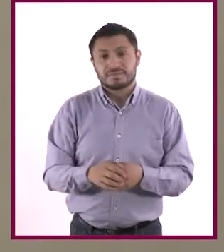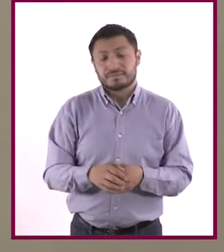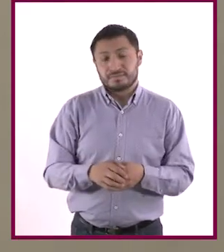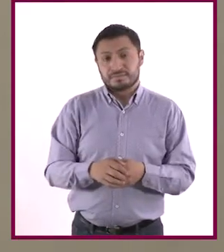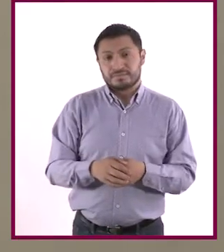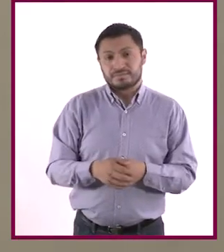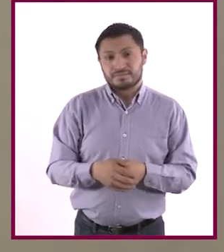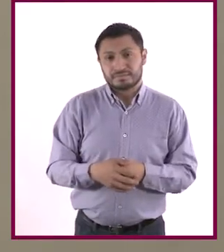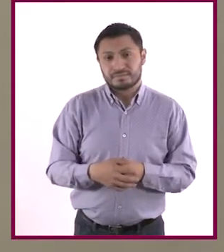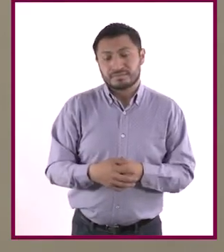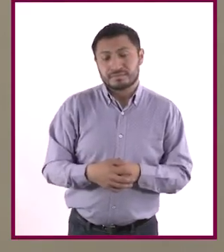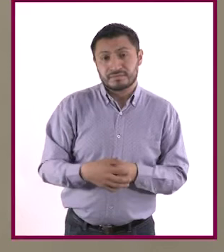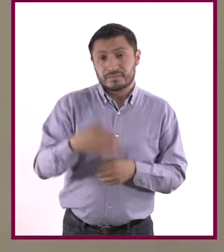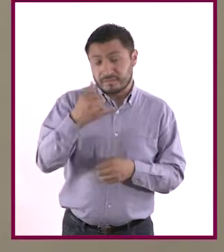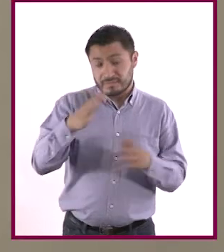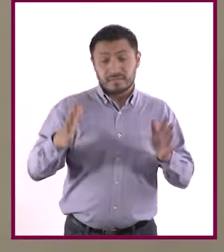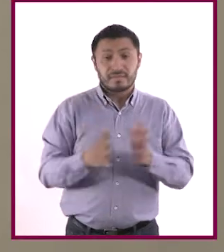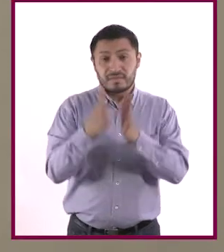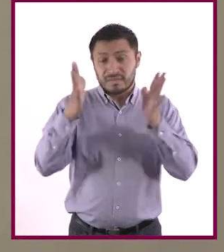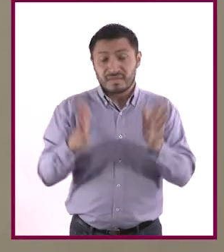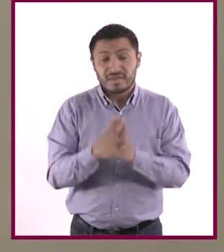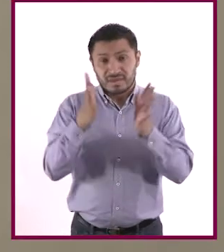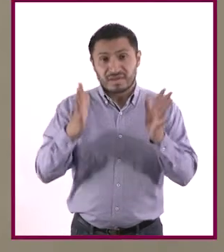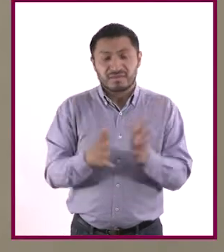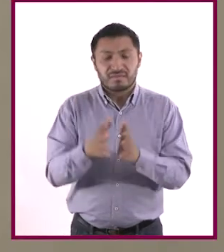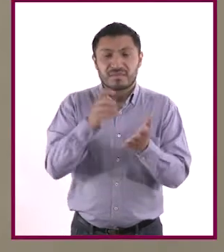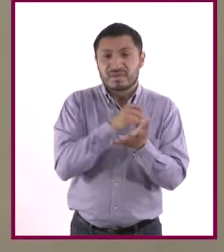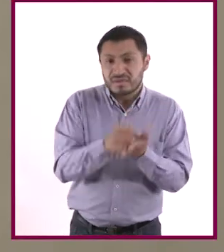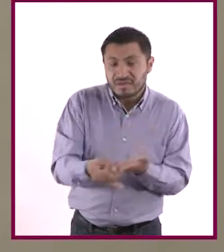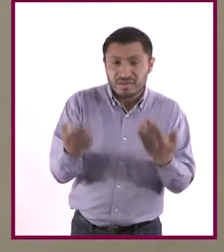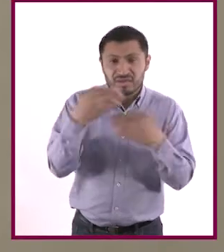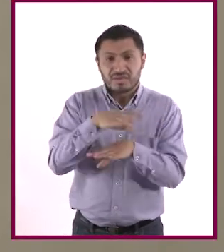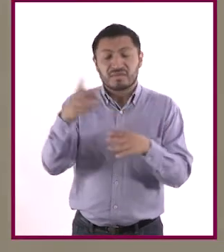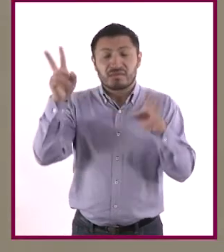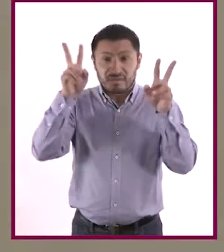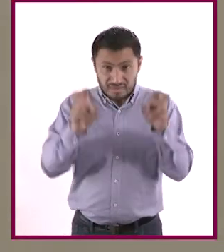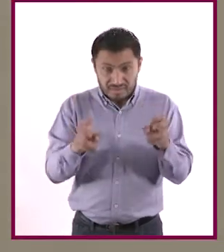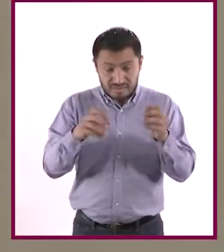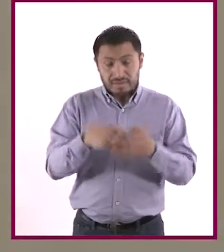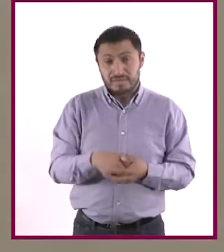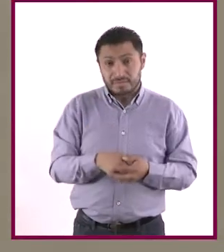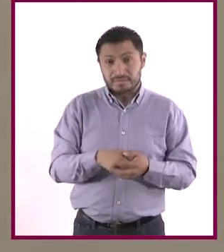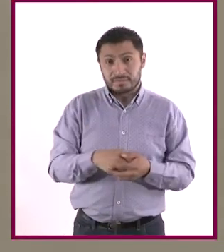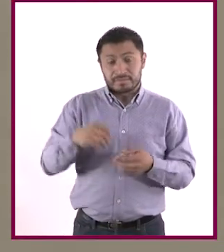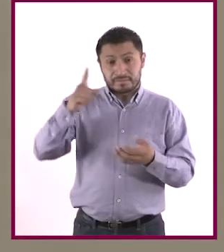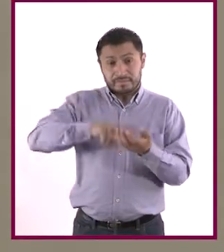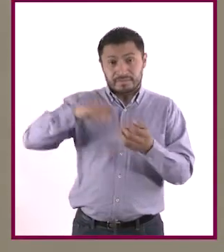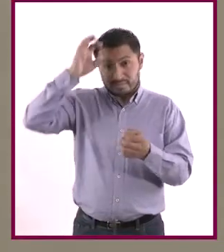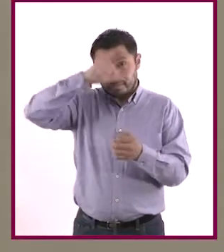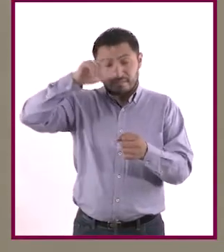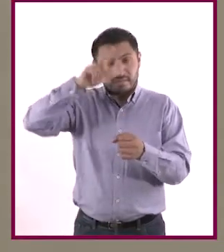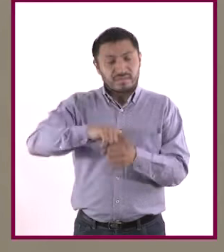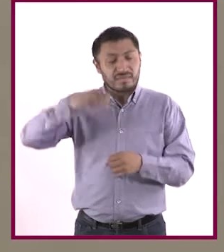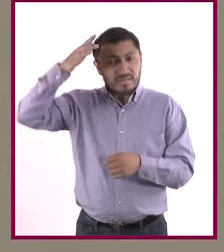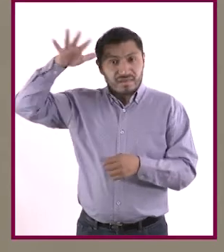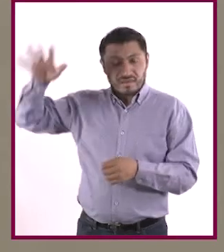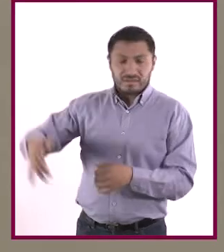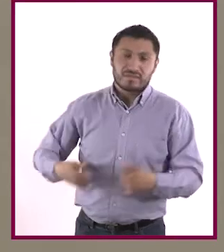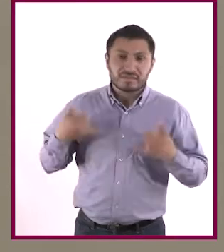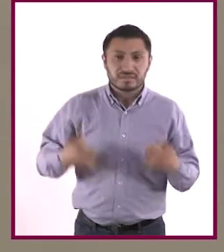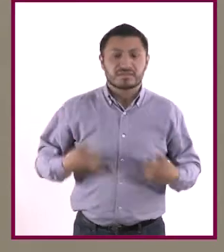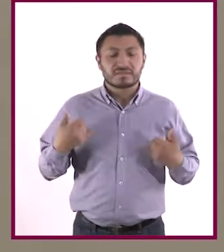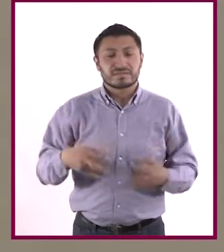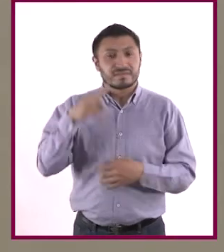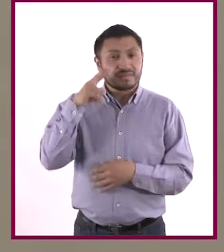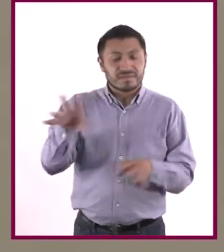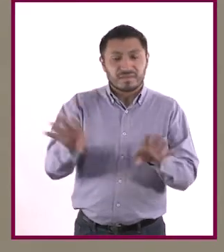y considerados, y participar en las decisiones sobre los temas que les afectan. En una cultura adultocentrista, el adolescente es